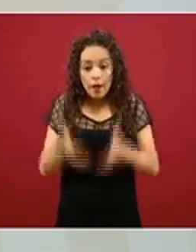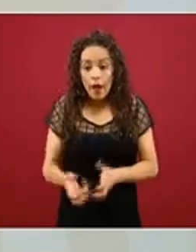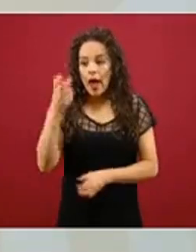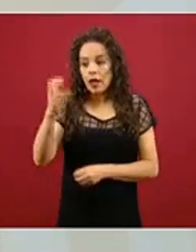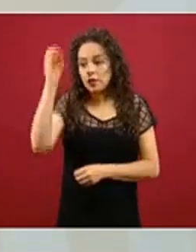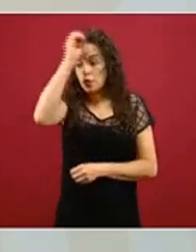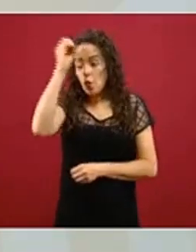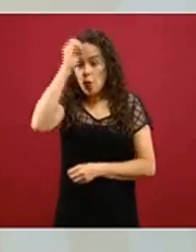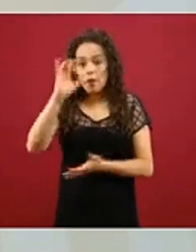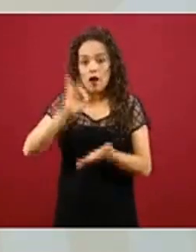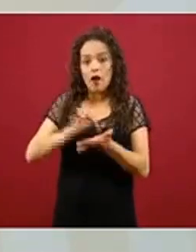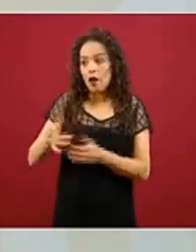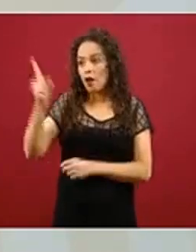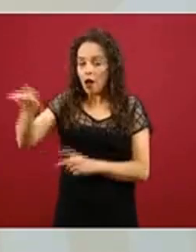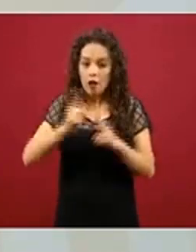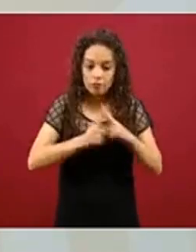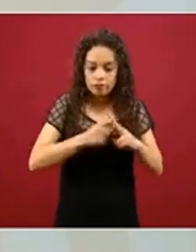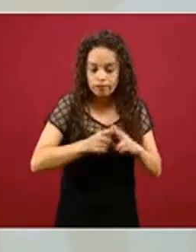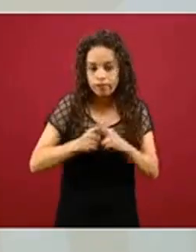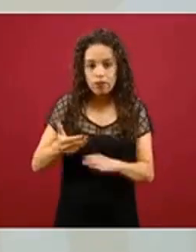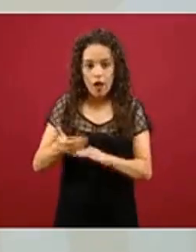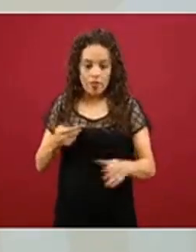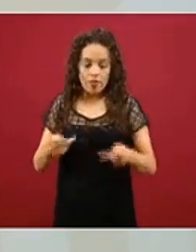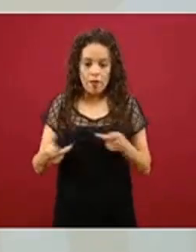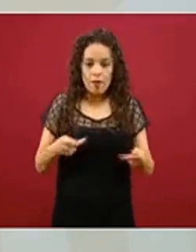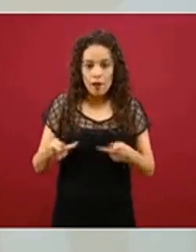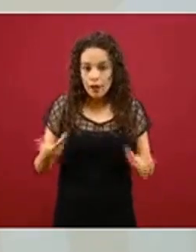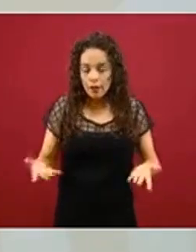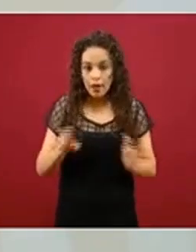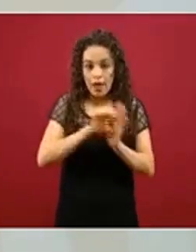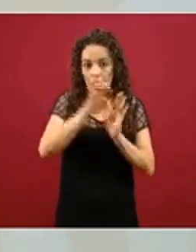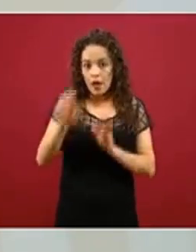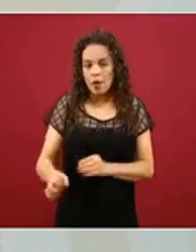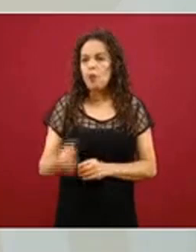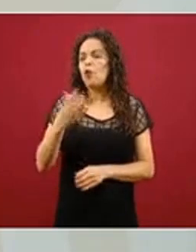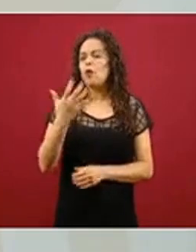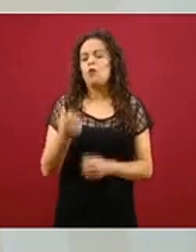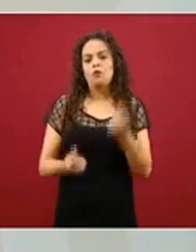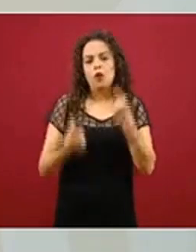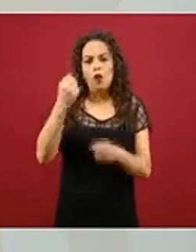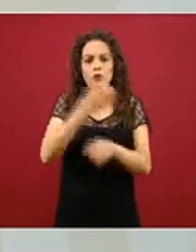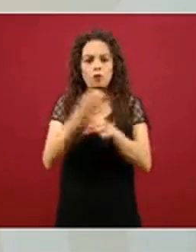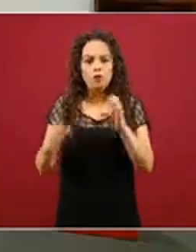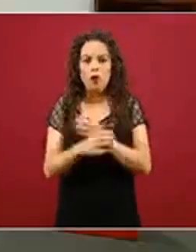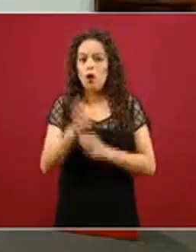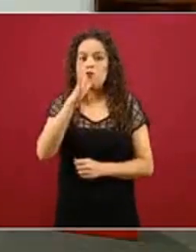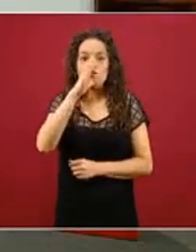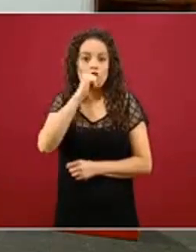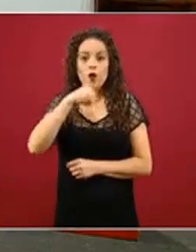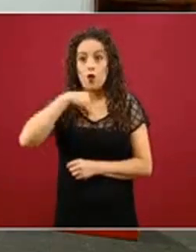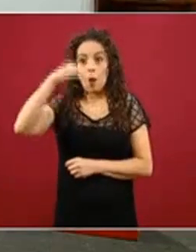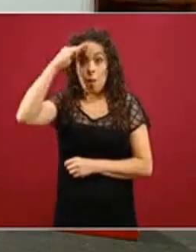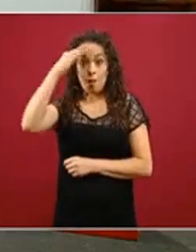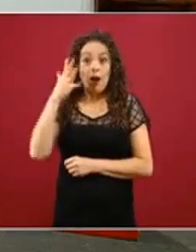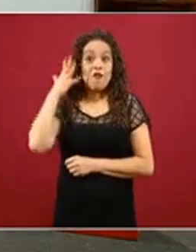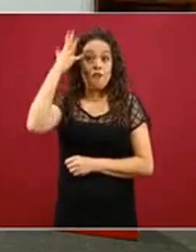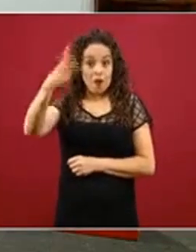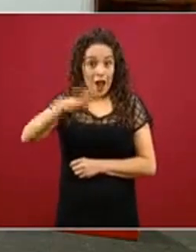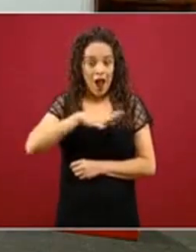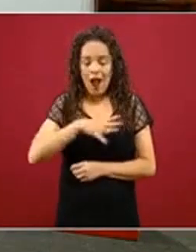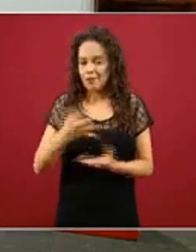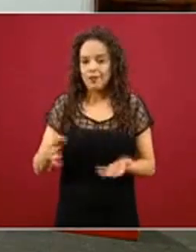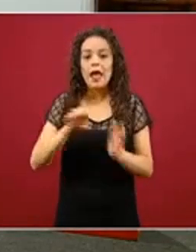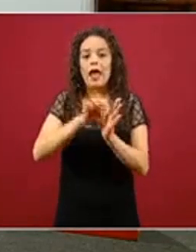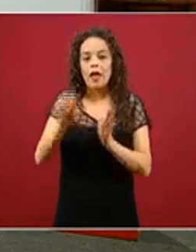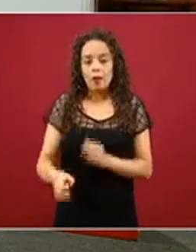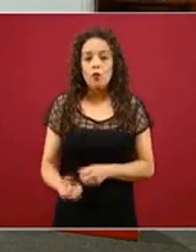ejecutar. Hemos puesto ejemplos, hay fenómenos que no se pueden predecir, fenómenos complejos. ¿Cuántos terremotos puede